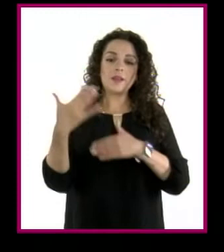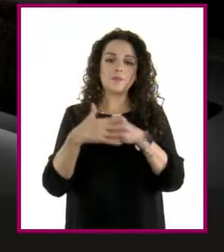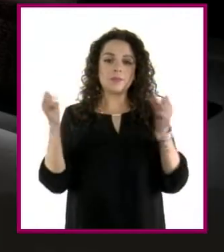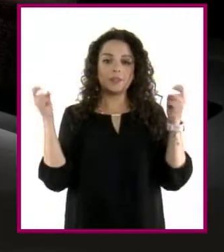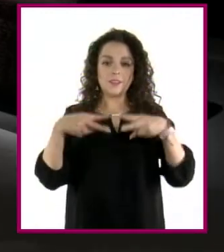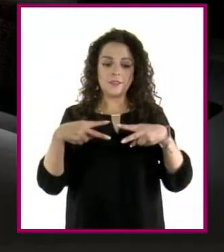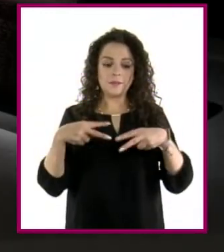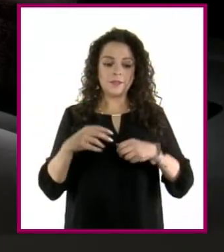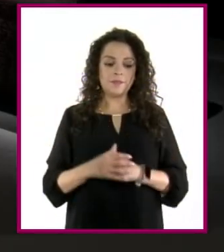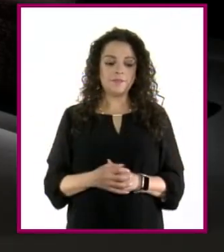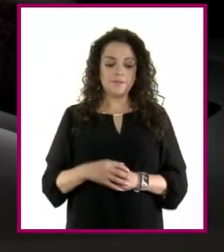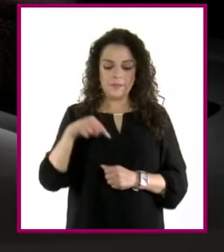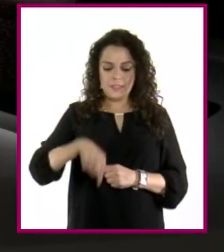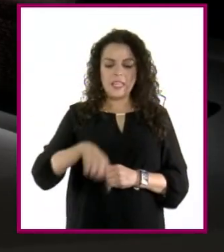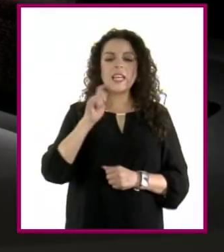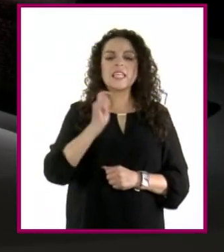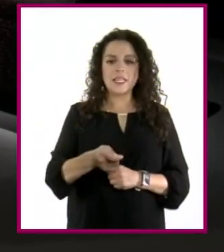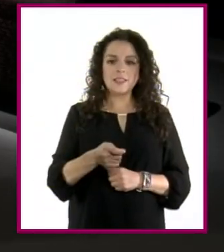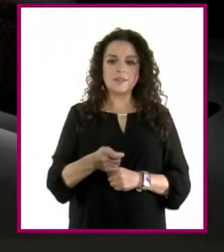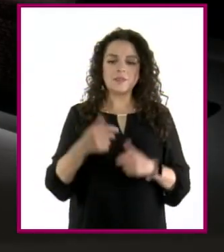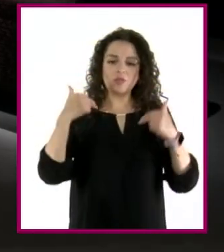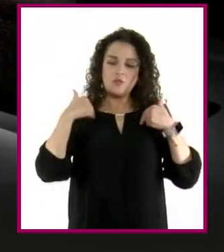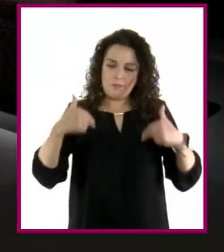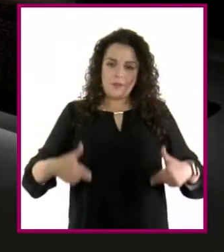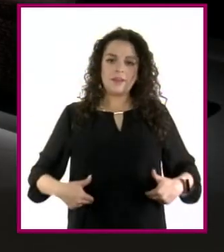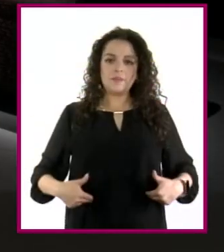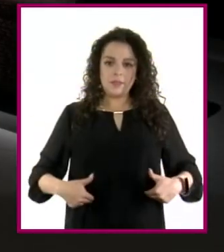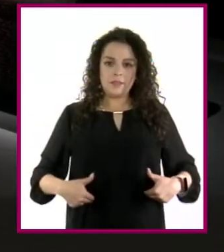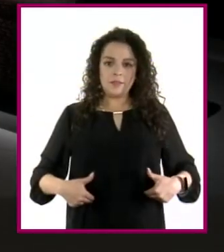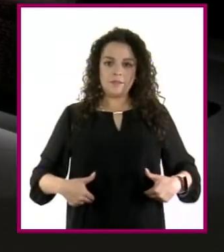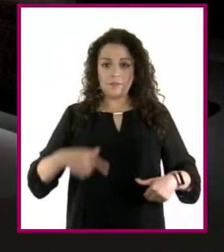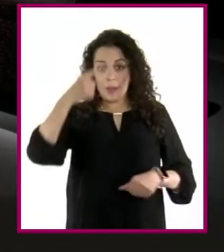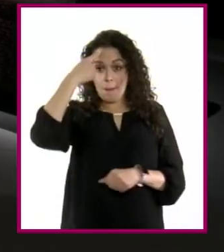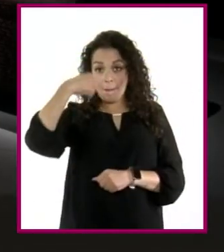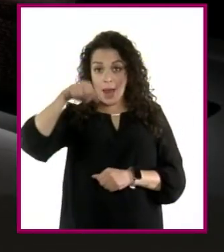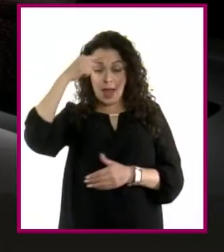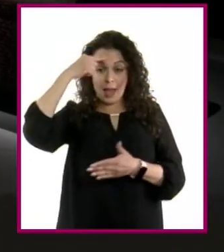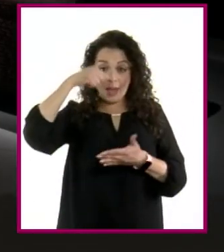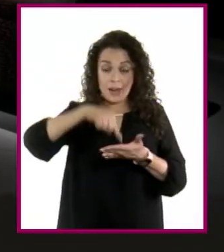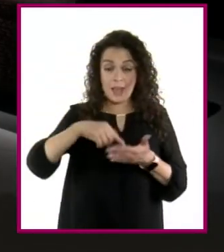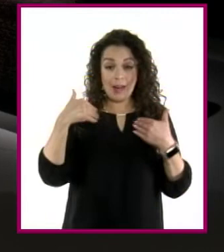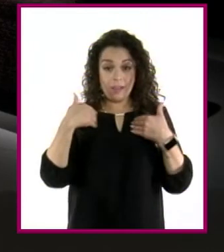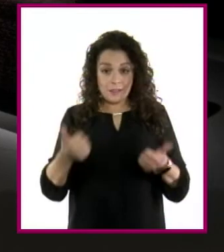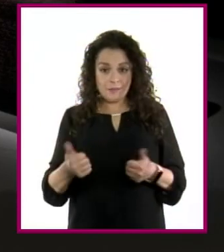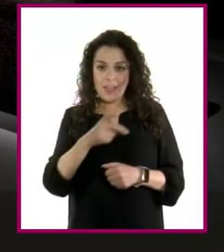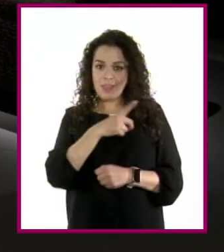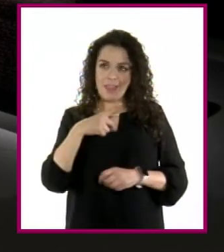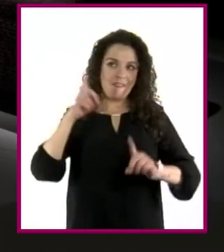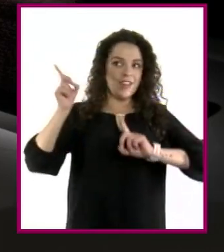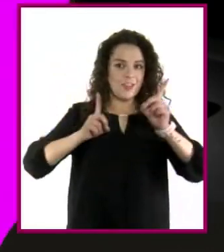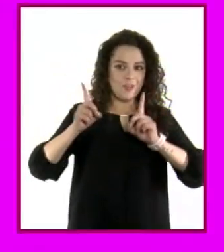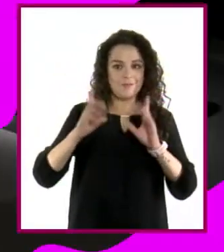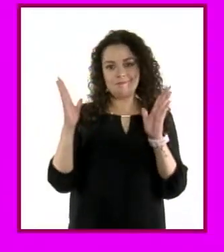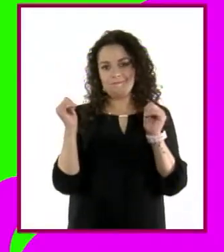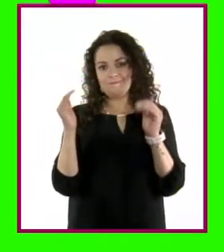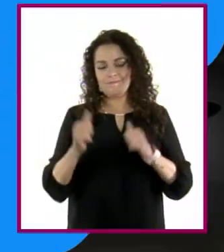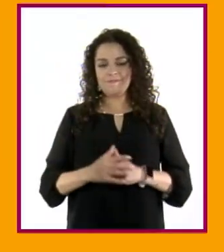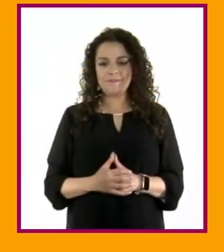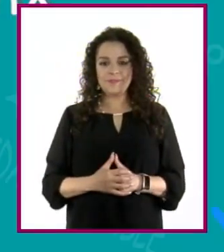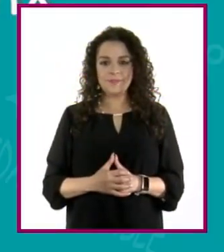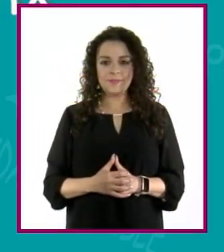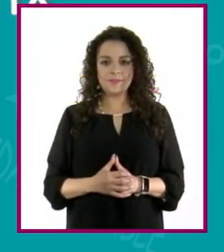aquí. Esto fue Humanamente, dudar para comprender. Hasta pronto.